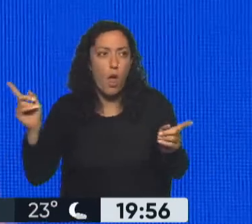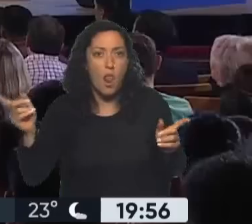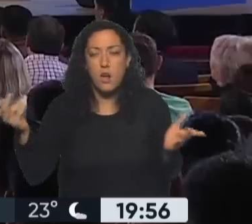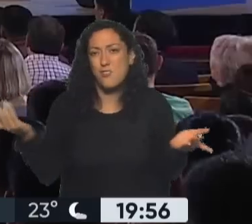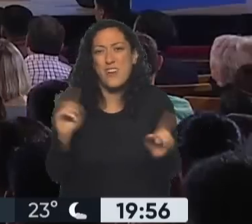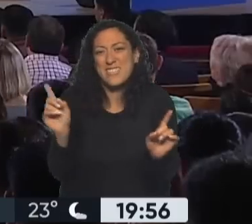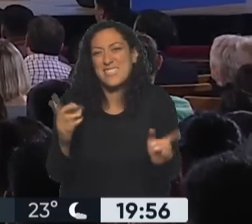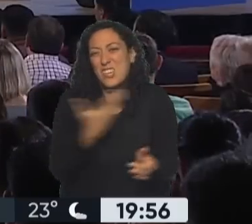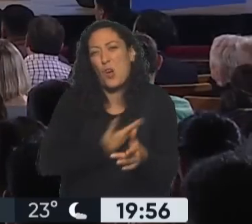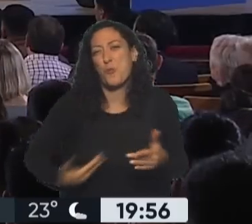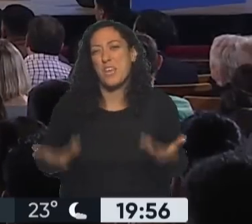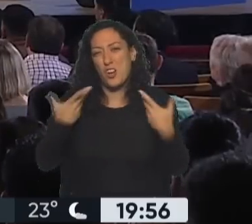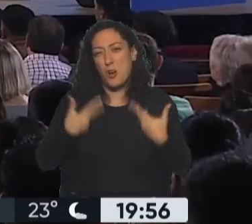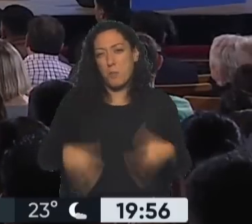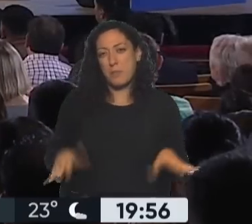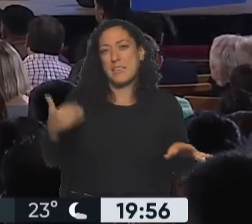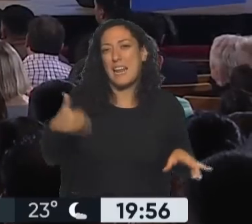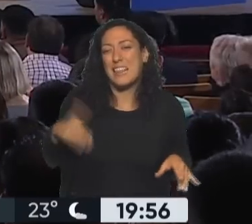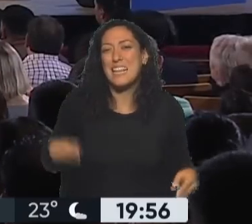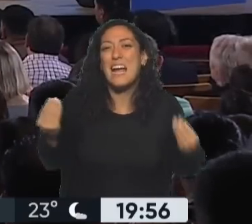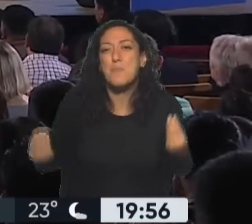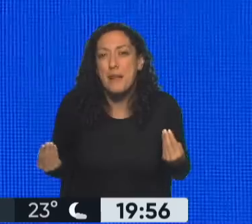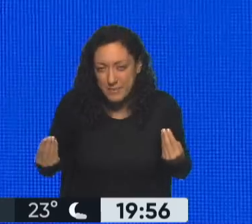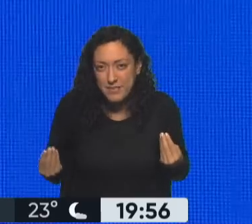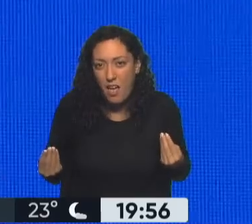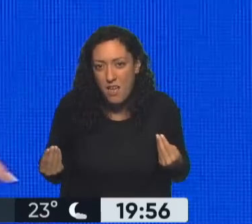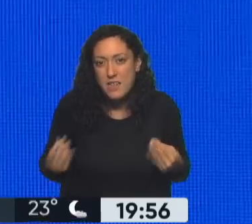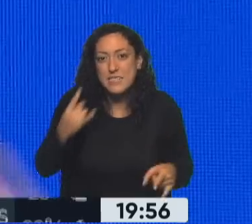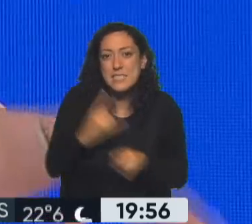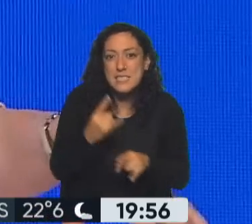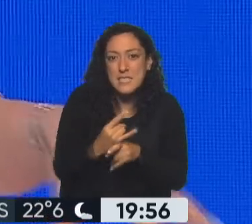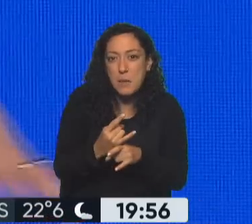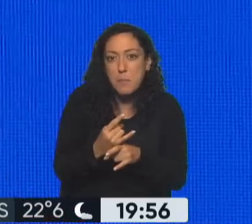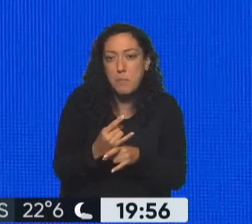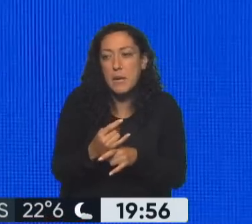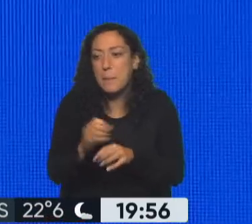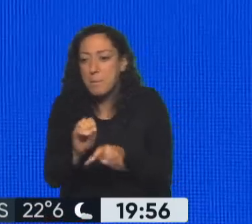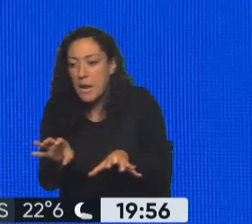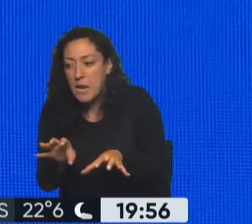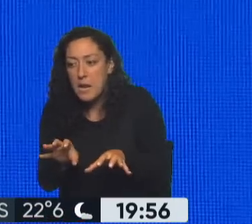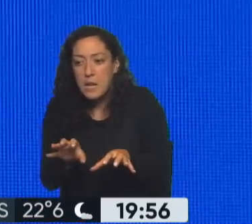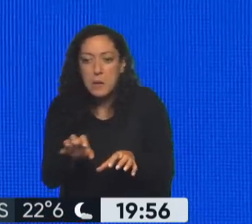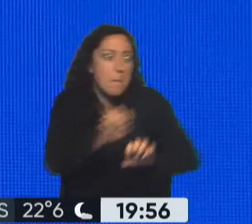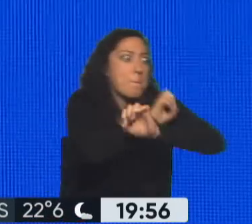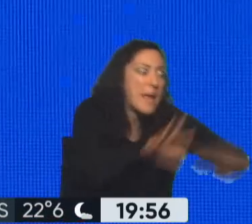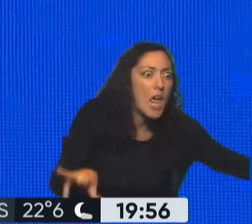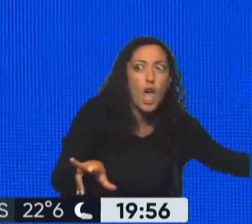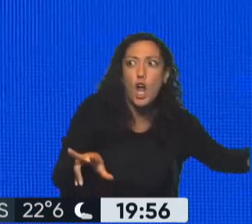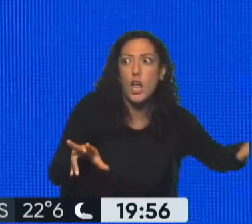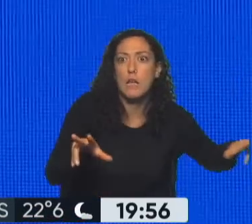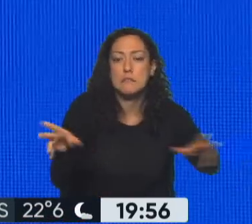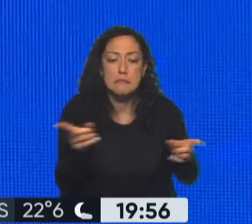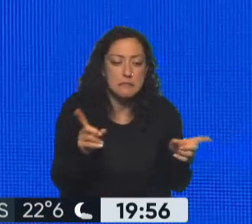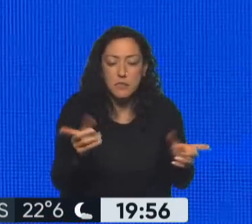gobierno normalmente, por lo menos en la República Argentina, siempre hay que elegir entre lo menos malo. Ojalá los